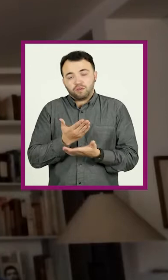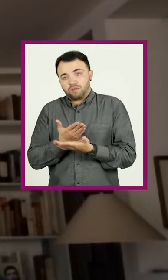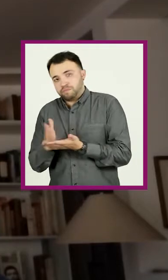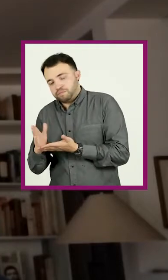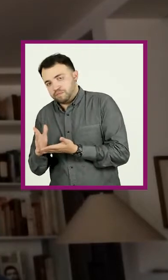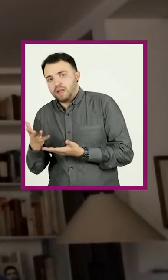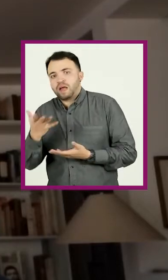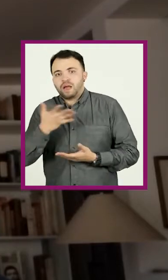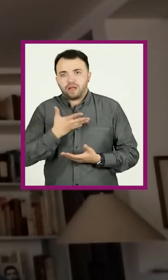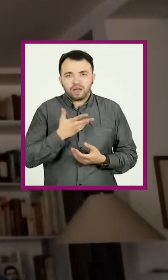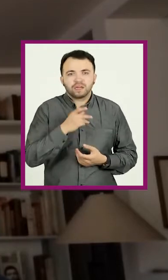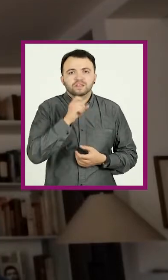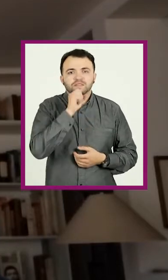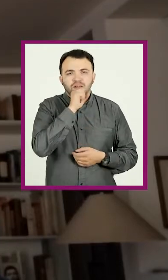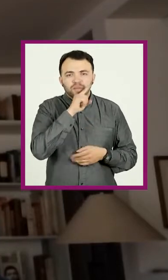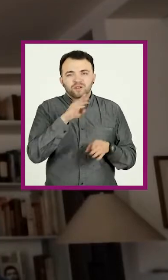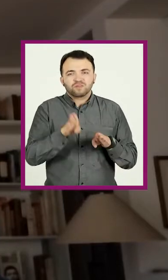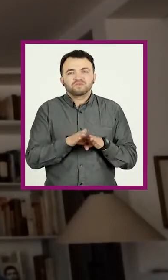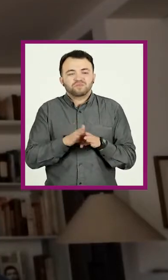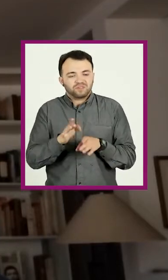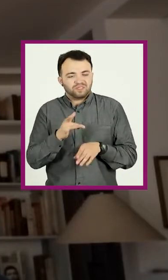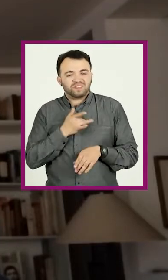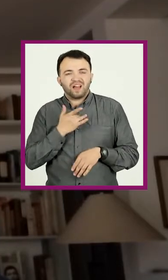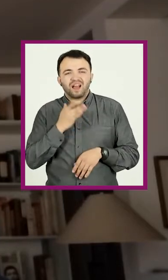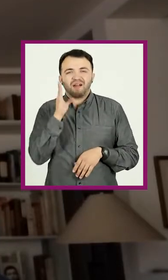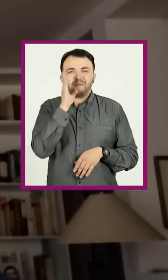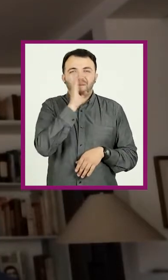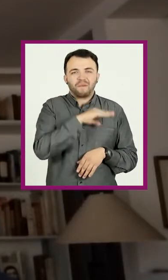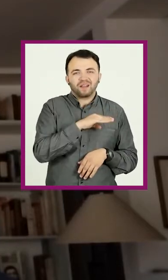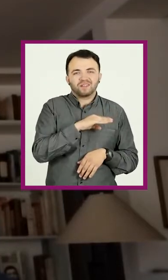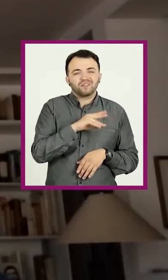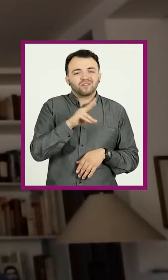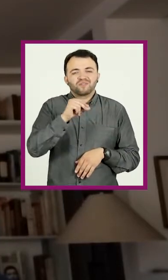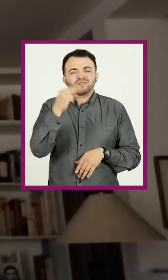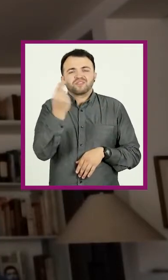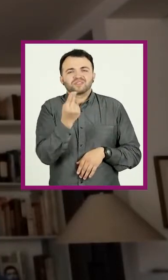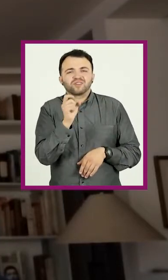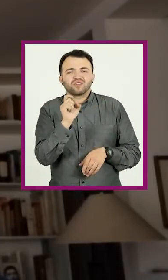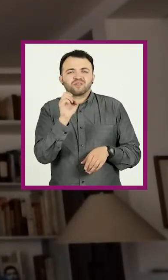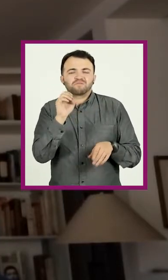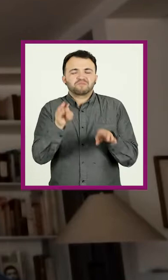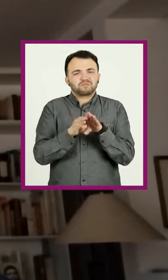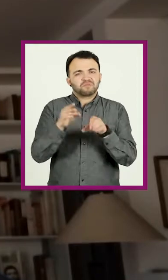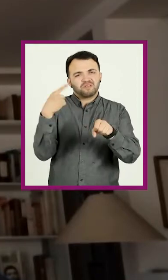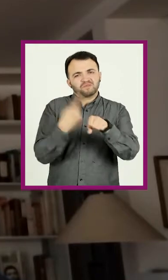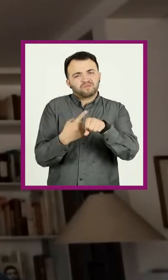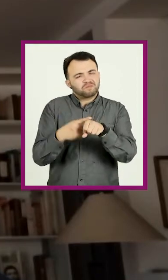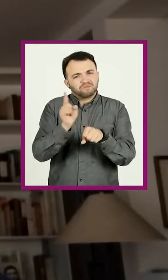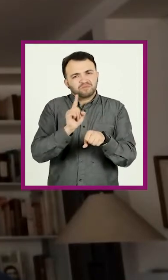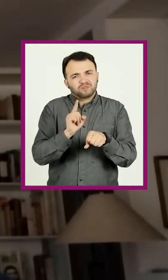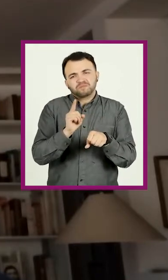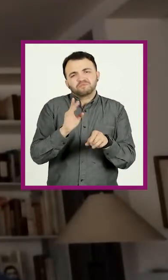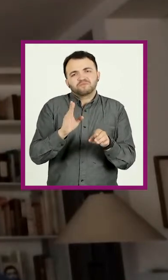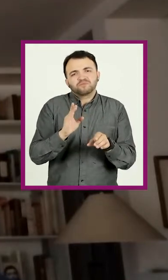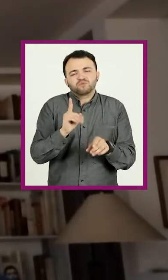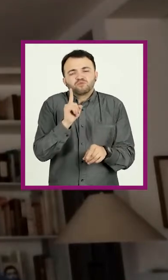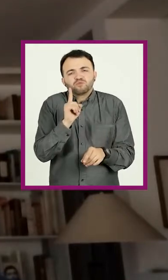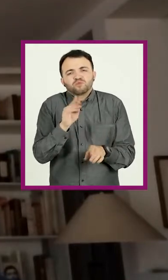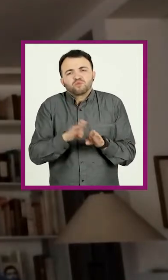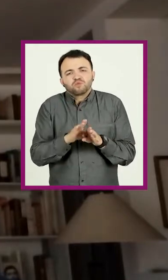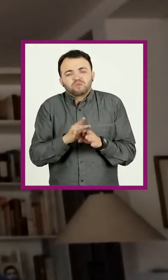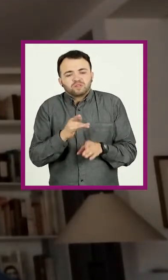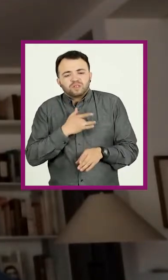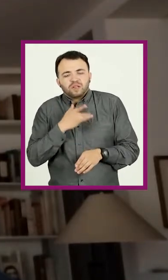lado, hay malestares que no son necesariamente enfermedades. Y me refiero